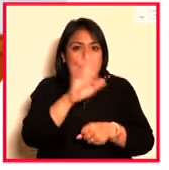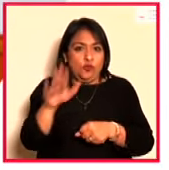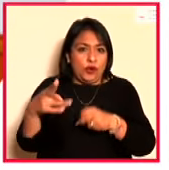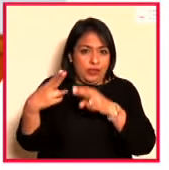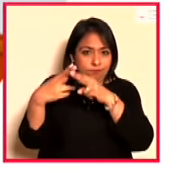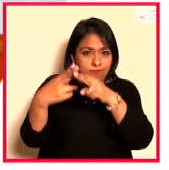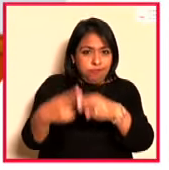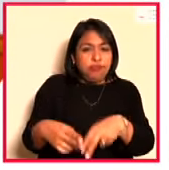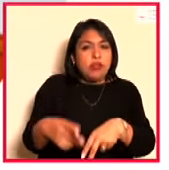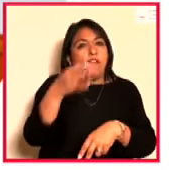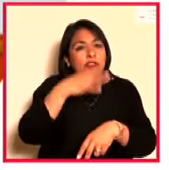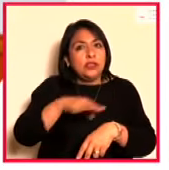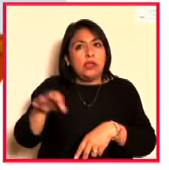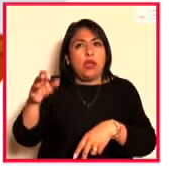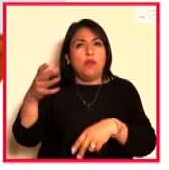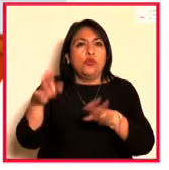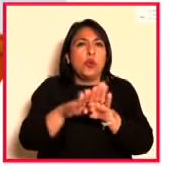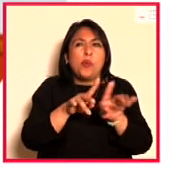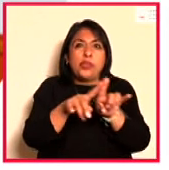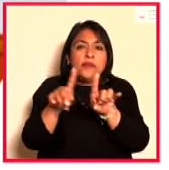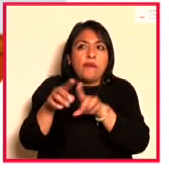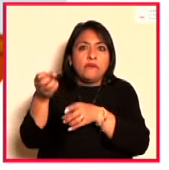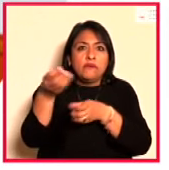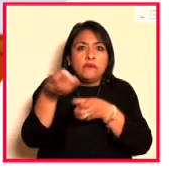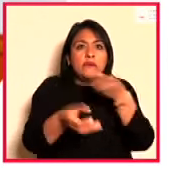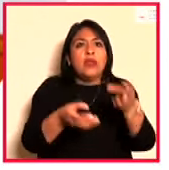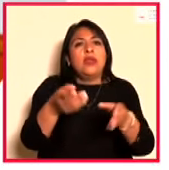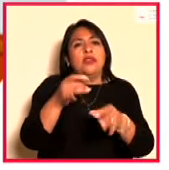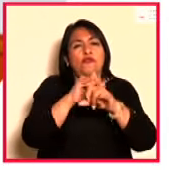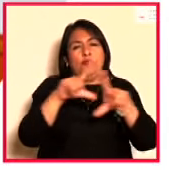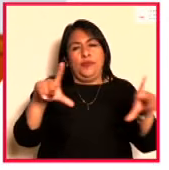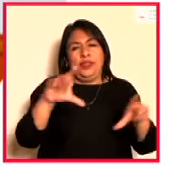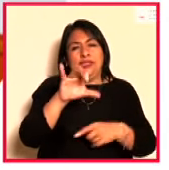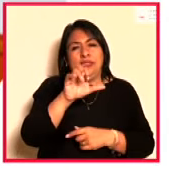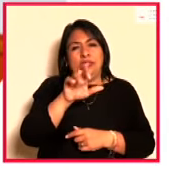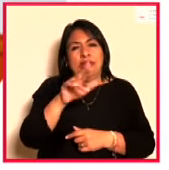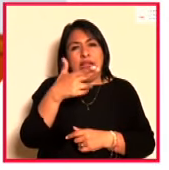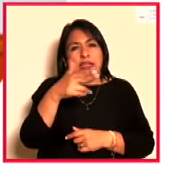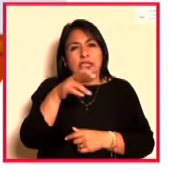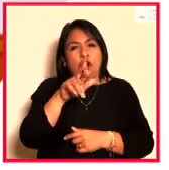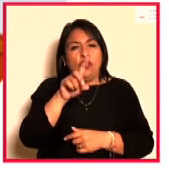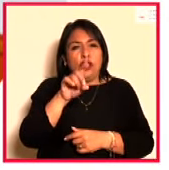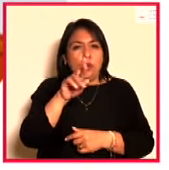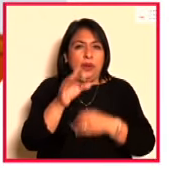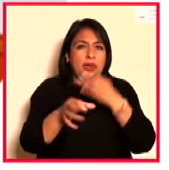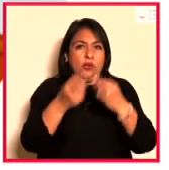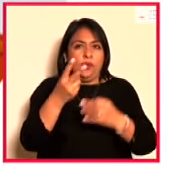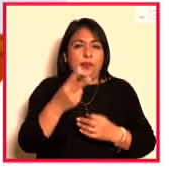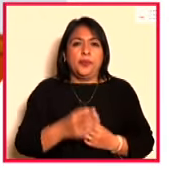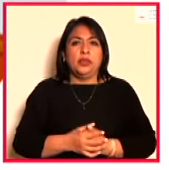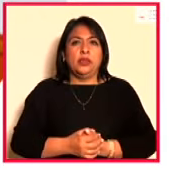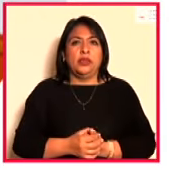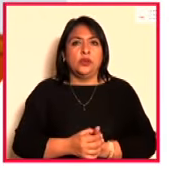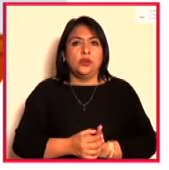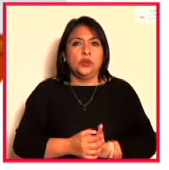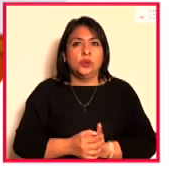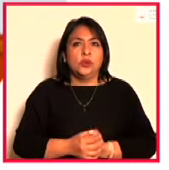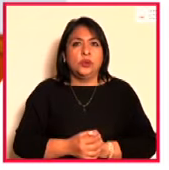que construyó. Con información y texto de César H. Meléndez, Rodrigo Peredo, Noticias 22.